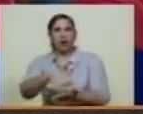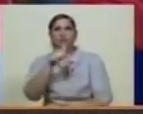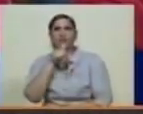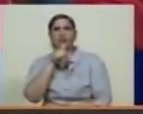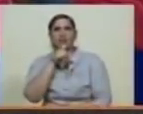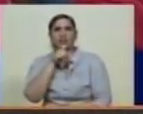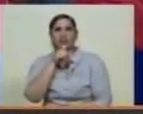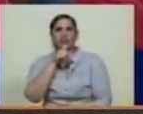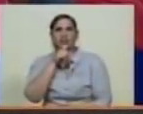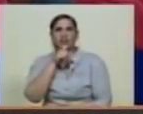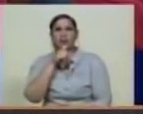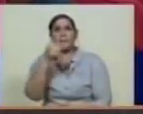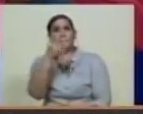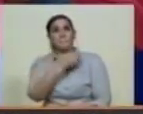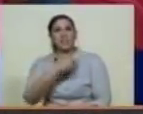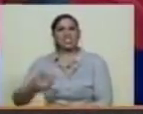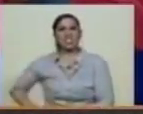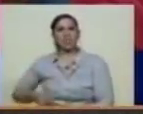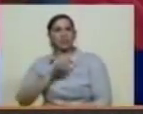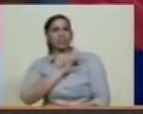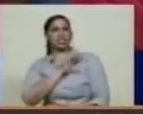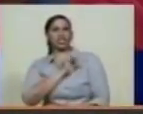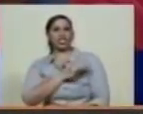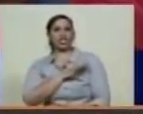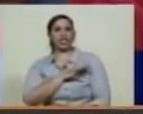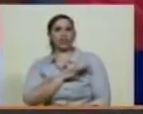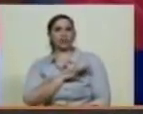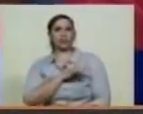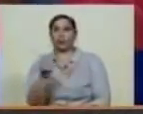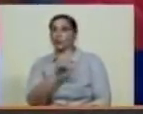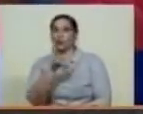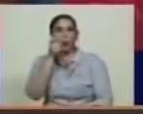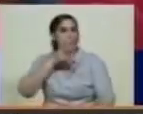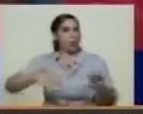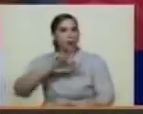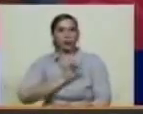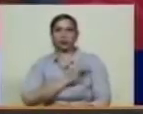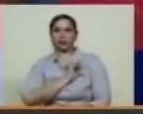emperador es el presidente chileno, no es el pueblo chileno.